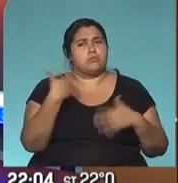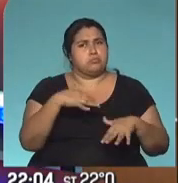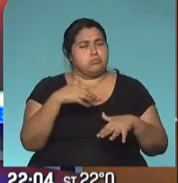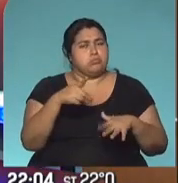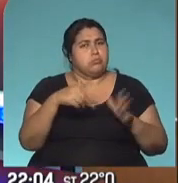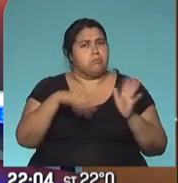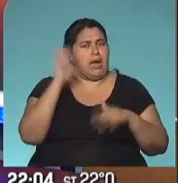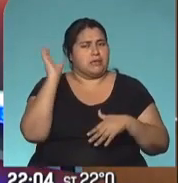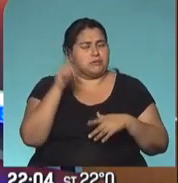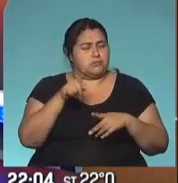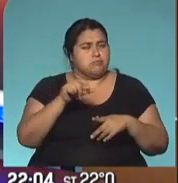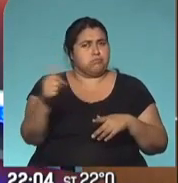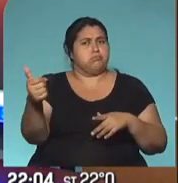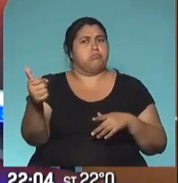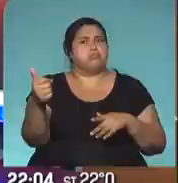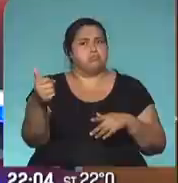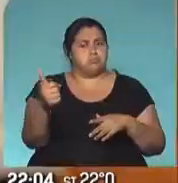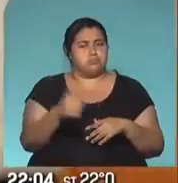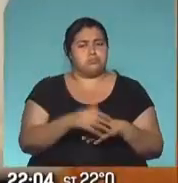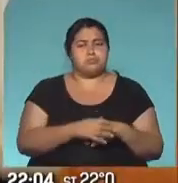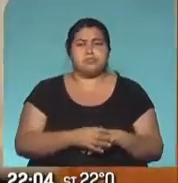batacazo histórico, como vemos ahora.